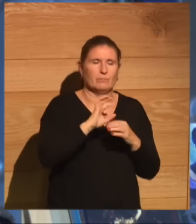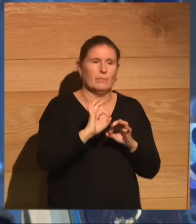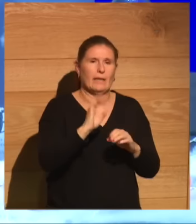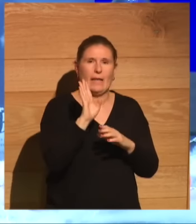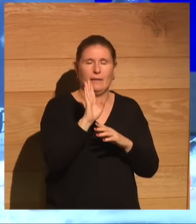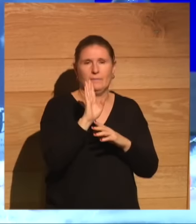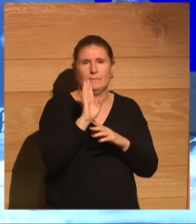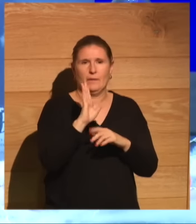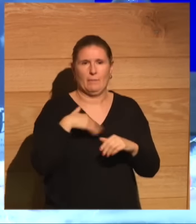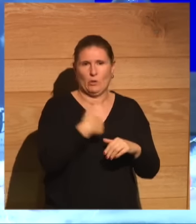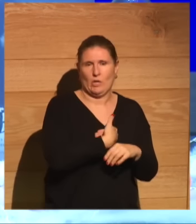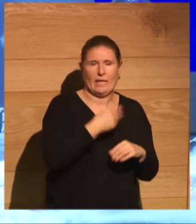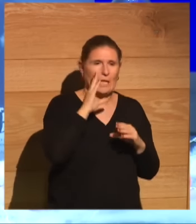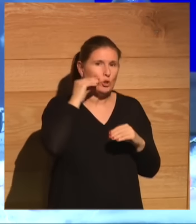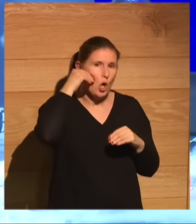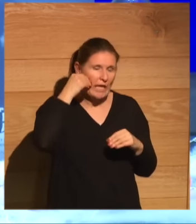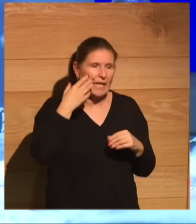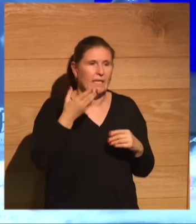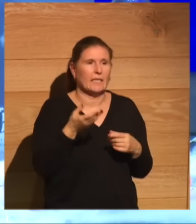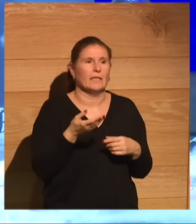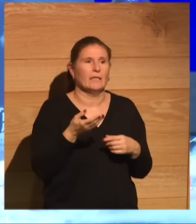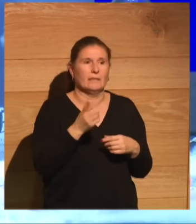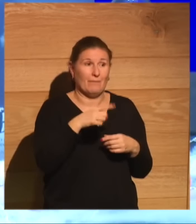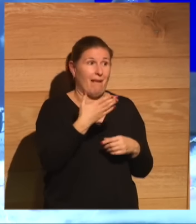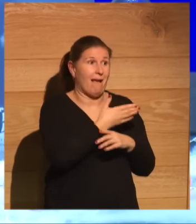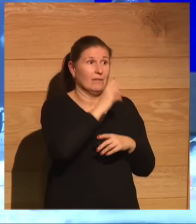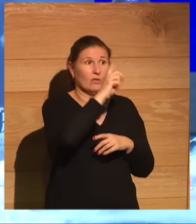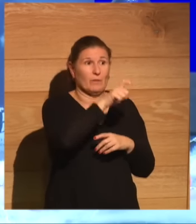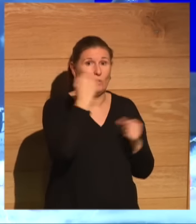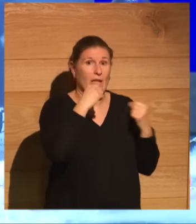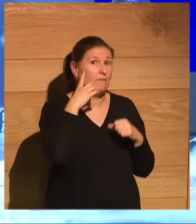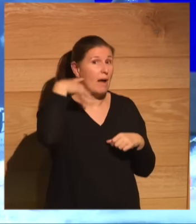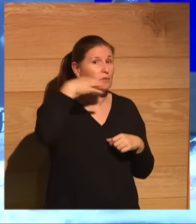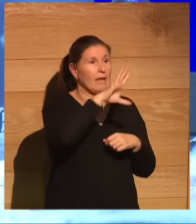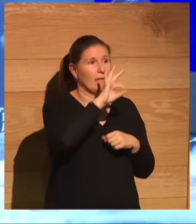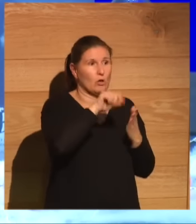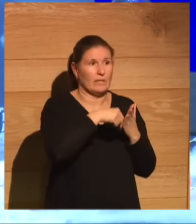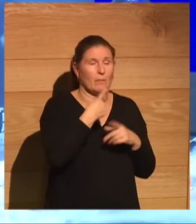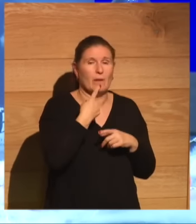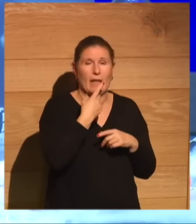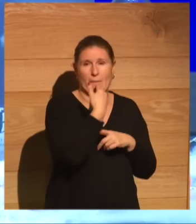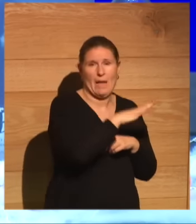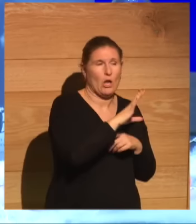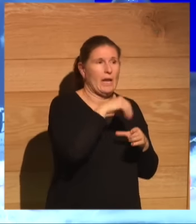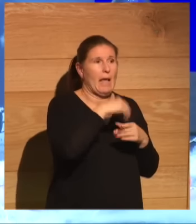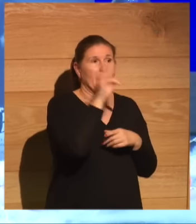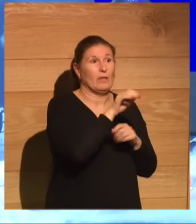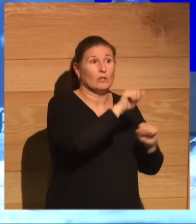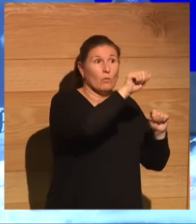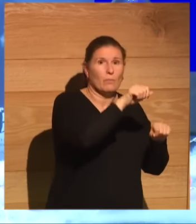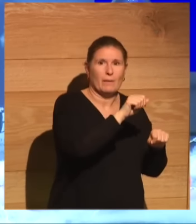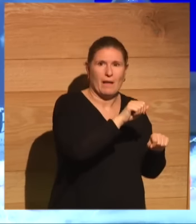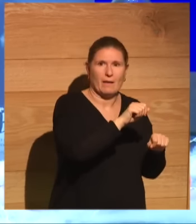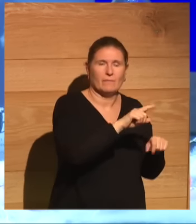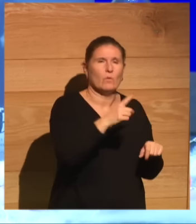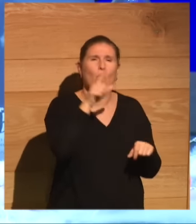que tenían como muy claro, ¿no? Porque también habían contratado a un famoso para hacer el malo en Superman y pretendían replicar eso, ¿no? Es. Que un